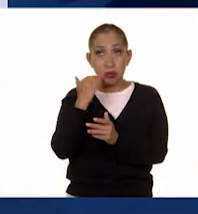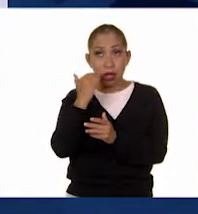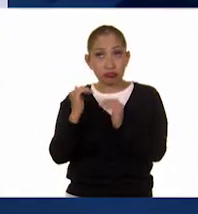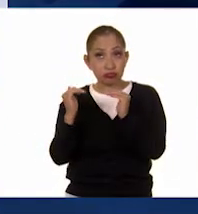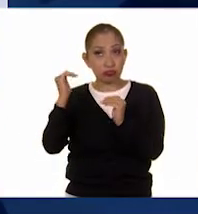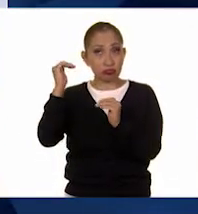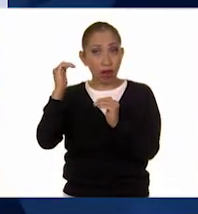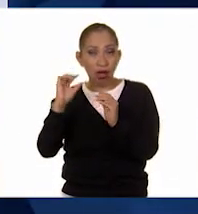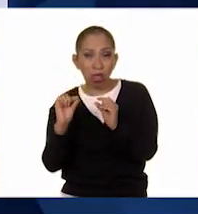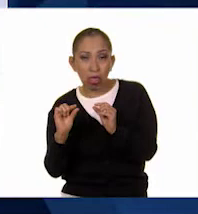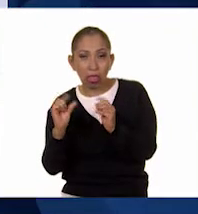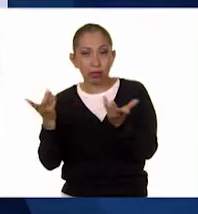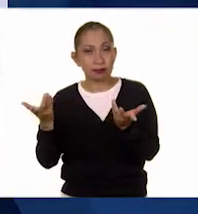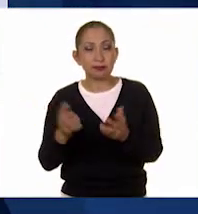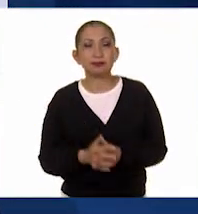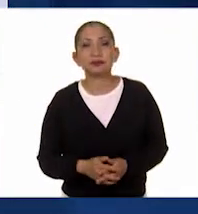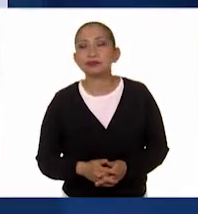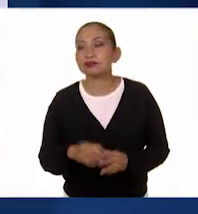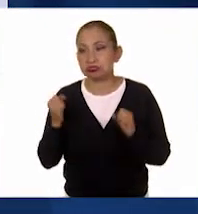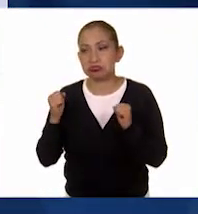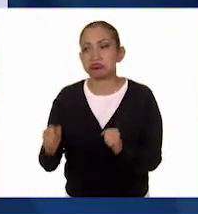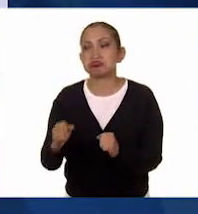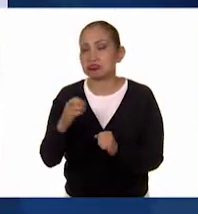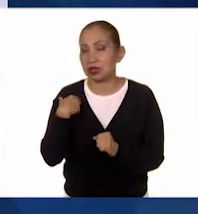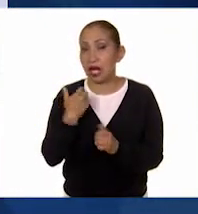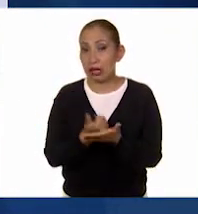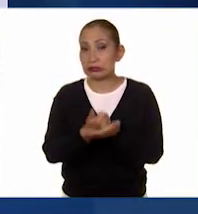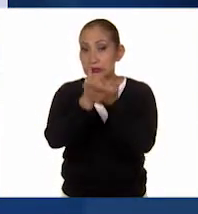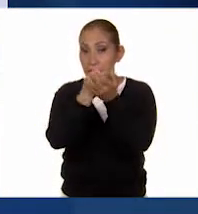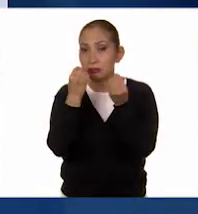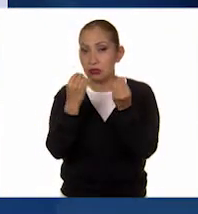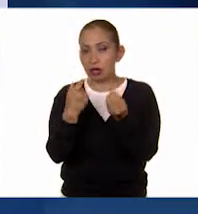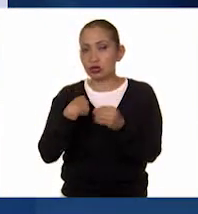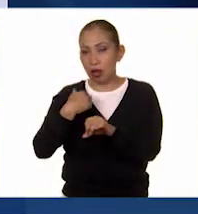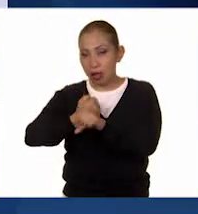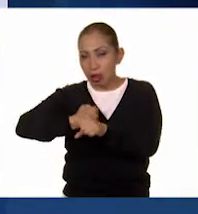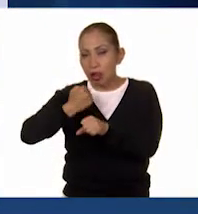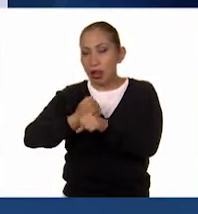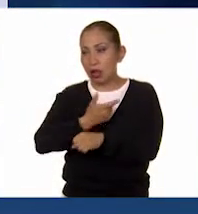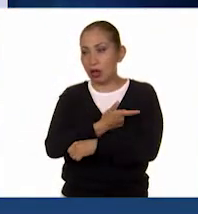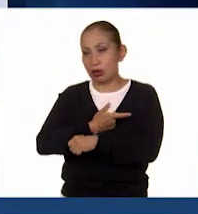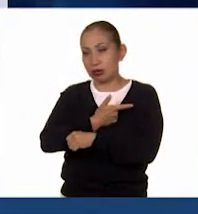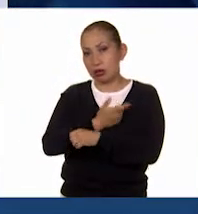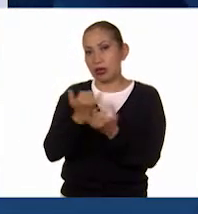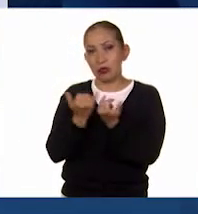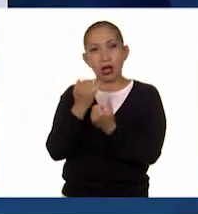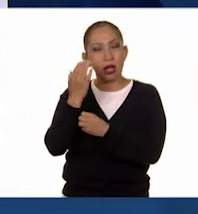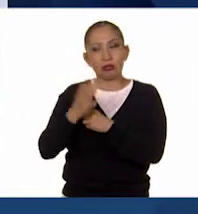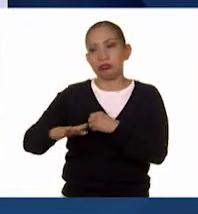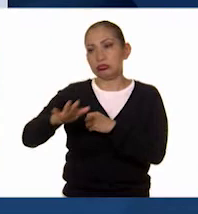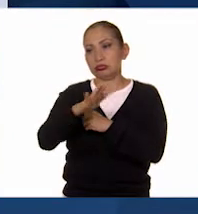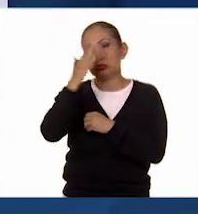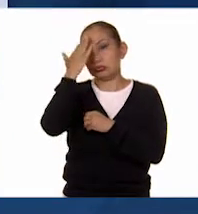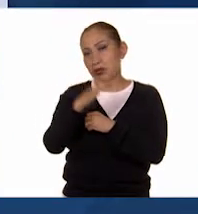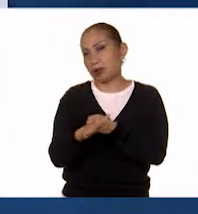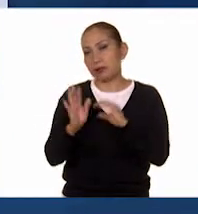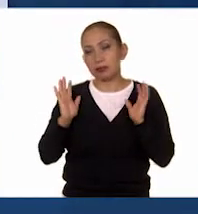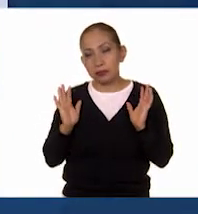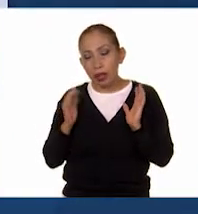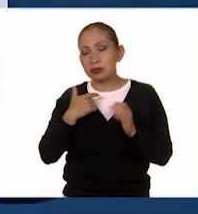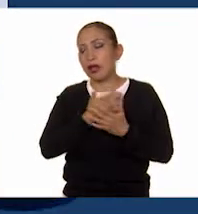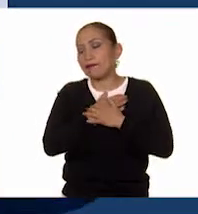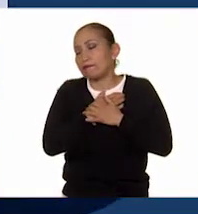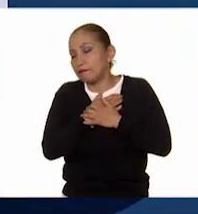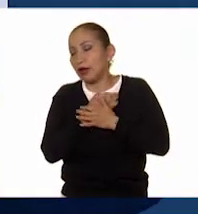adecuado? Seguro que nos resultará muy útil. Yo voy a practicar con gusto, pues como el mundo entero lo sabe, amo